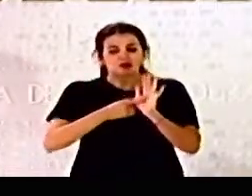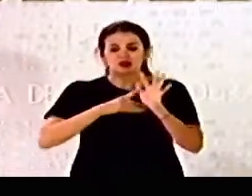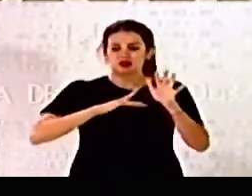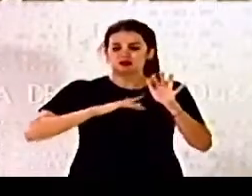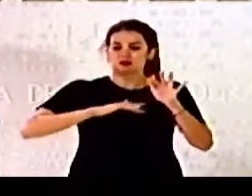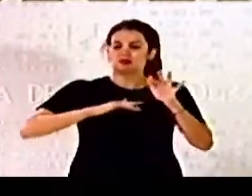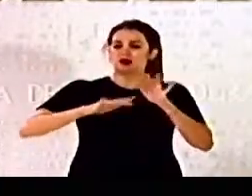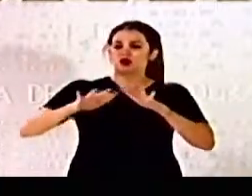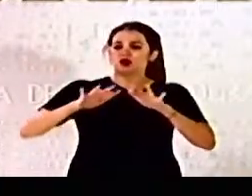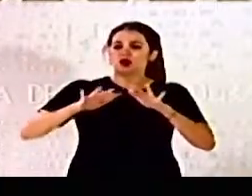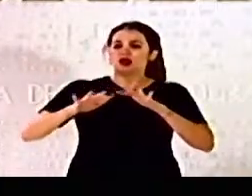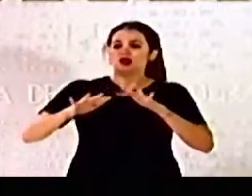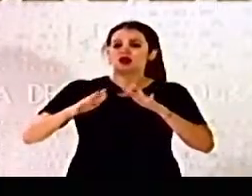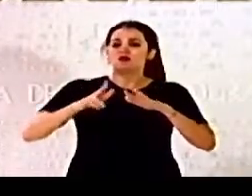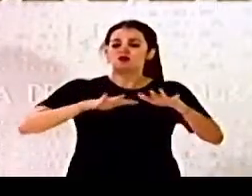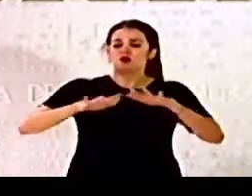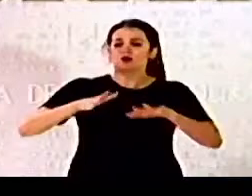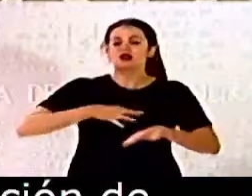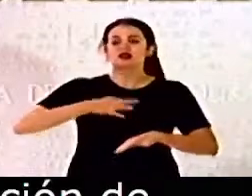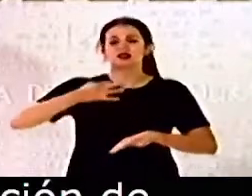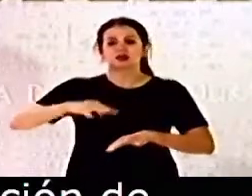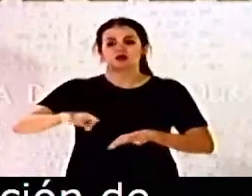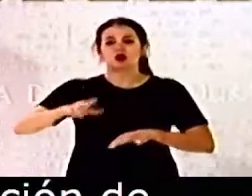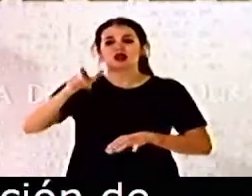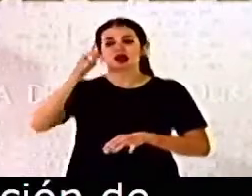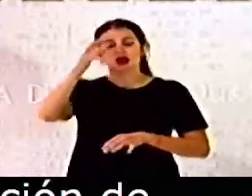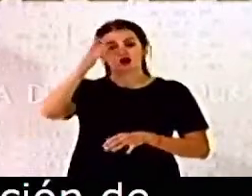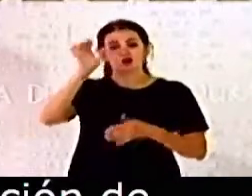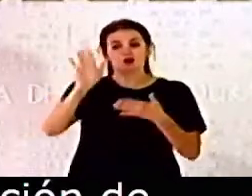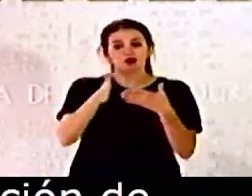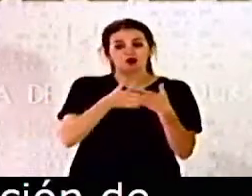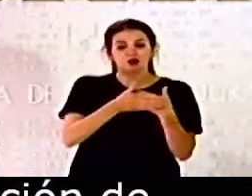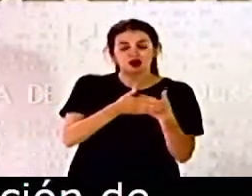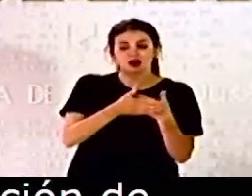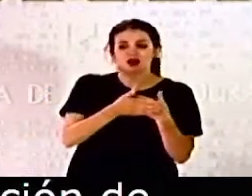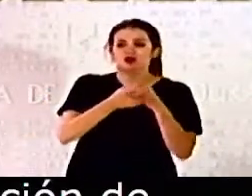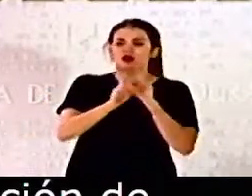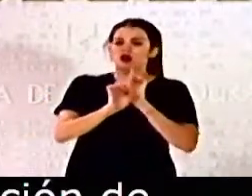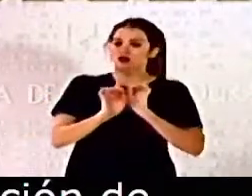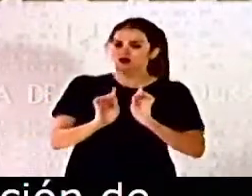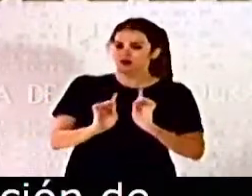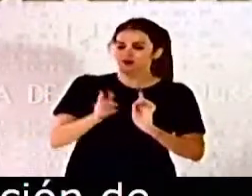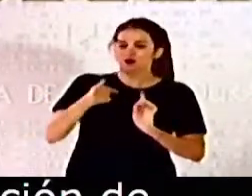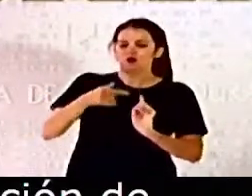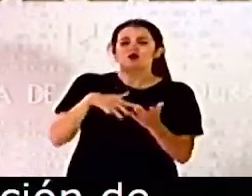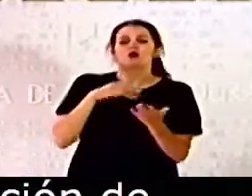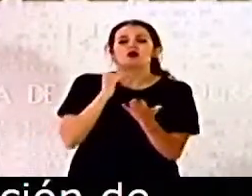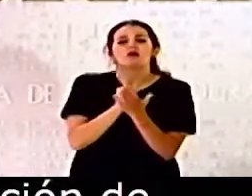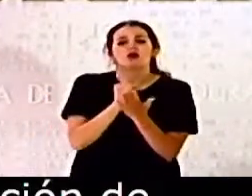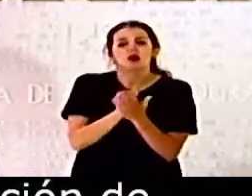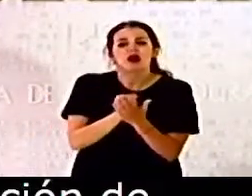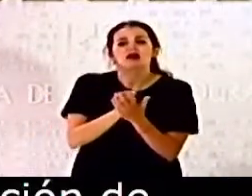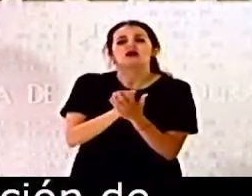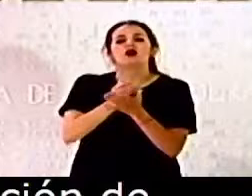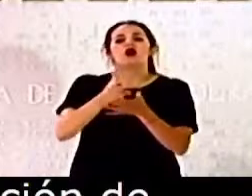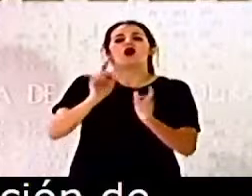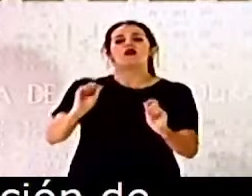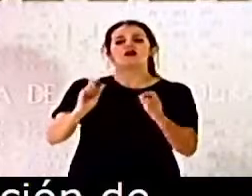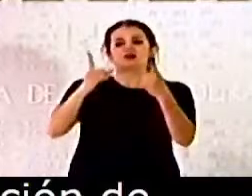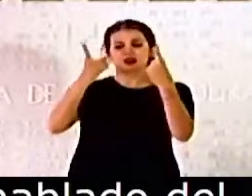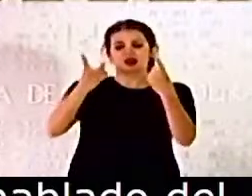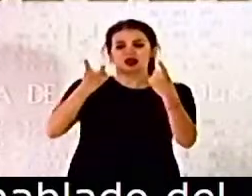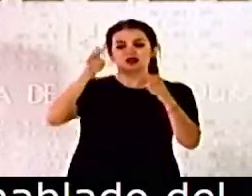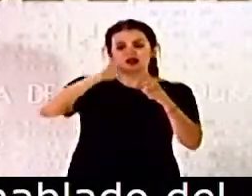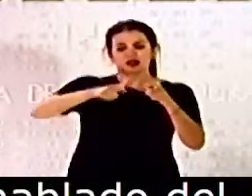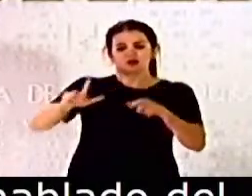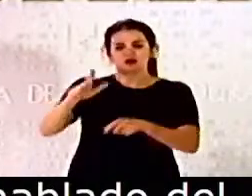del certificado COVID digital. Hemos dicho una prueba que acredite fehacientemente que se ha vacunado. Y